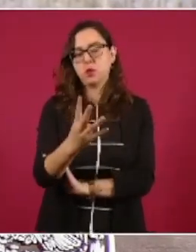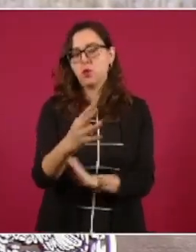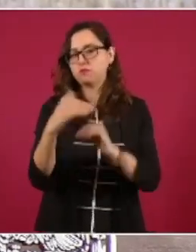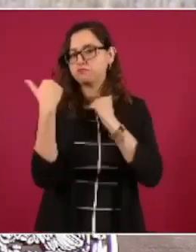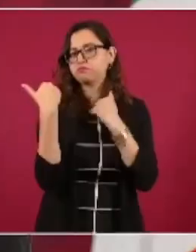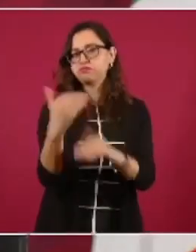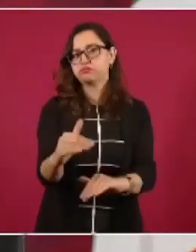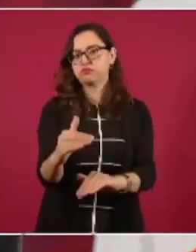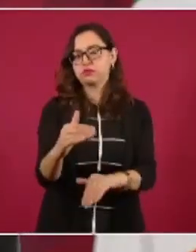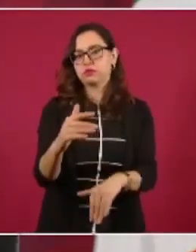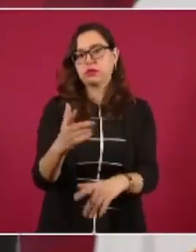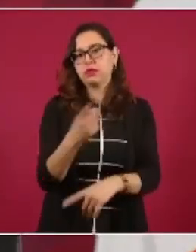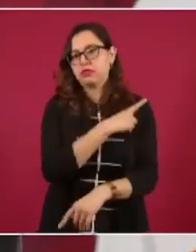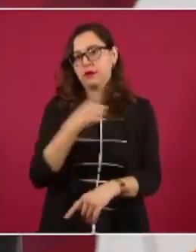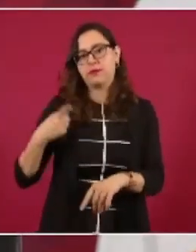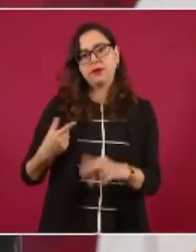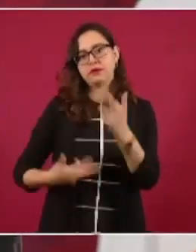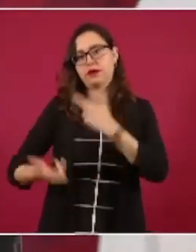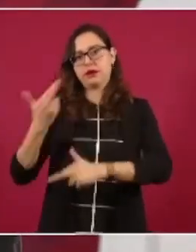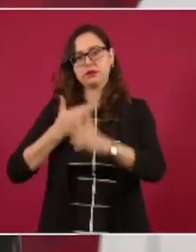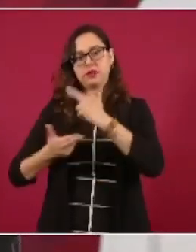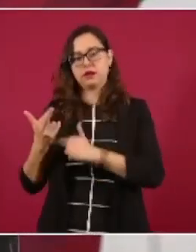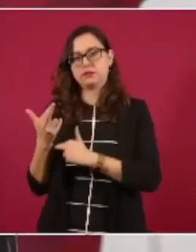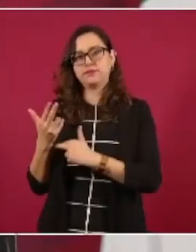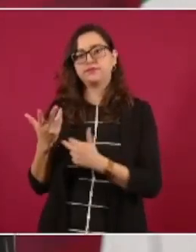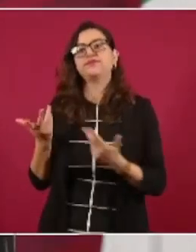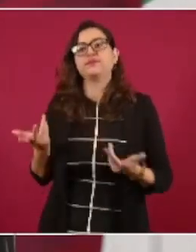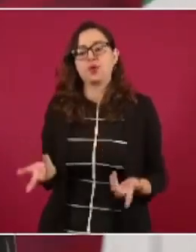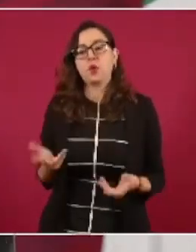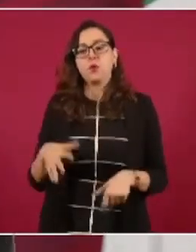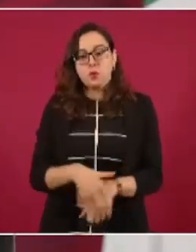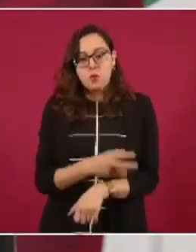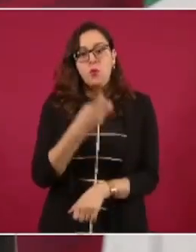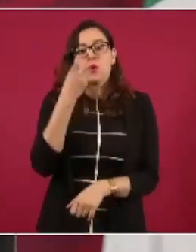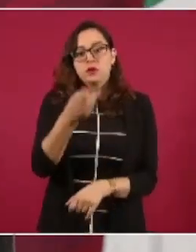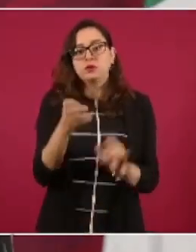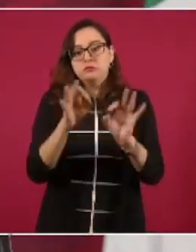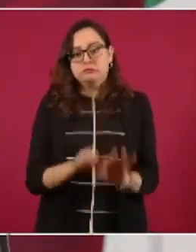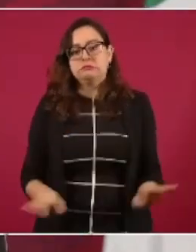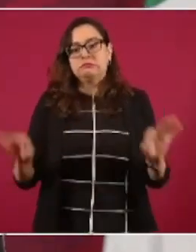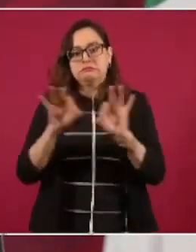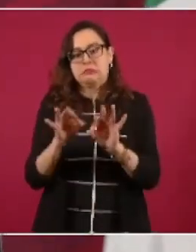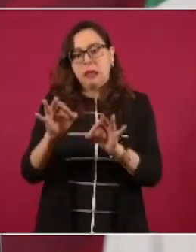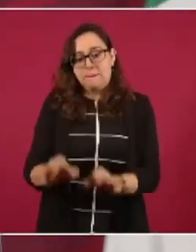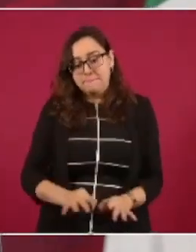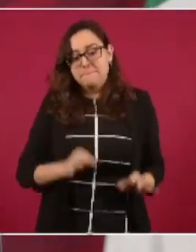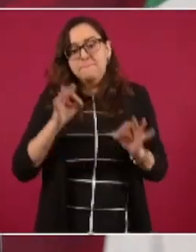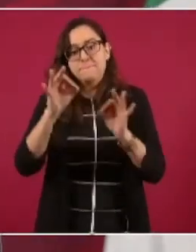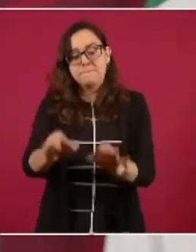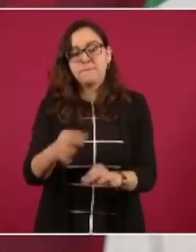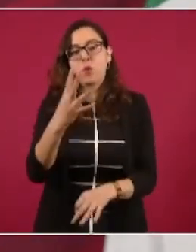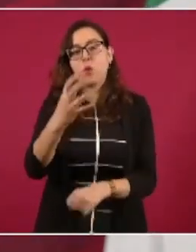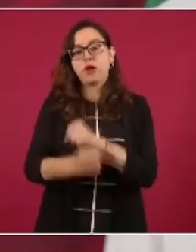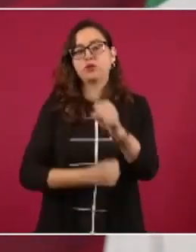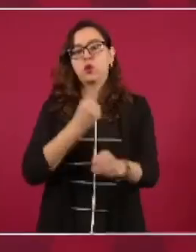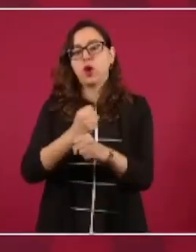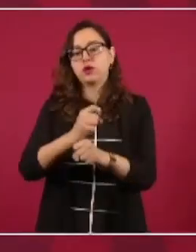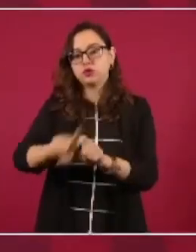y hacerlo como no se hacía antes, de manera legal,